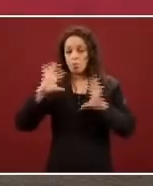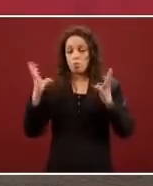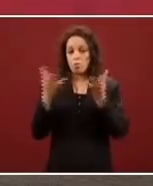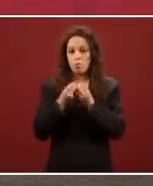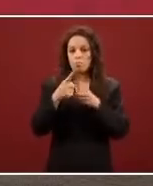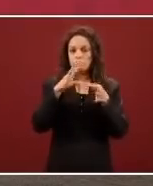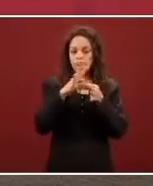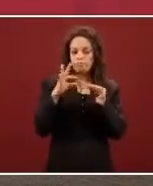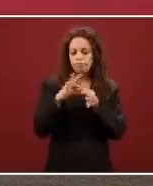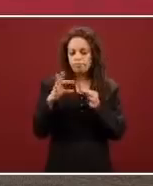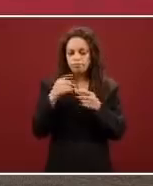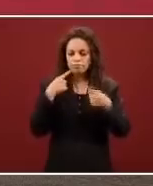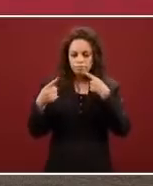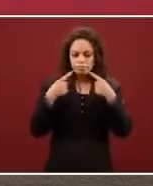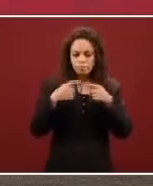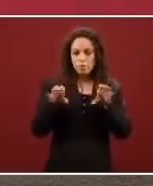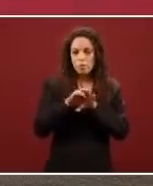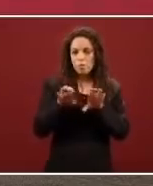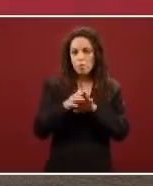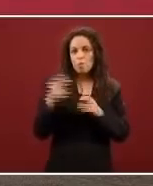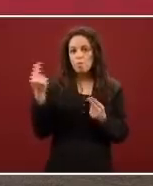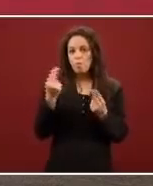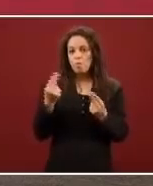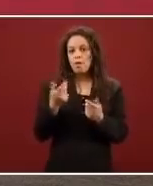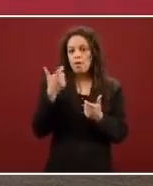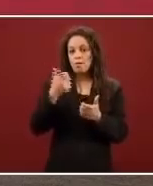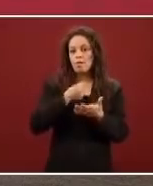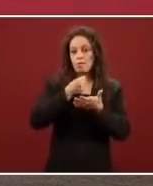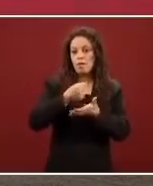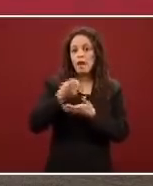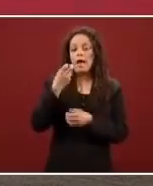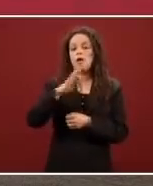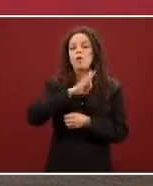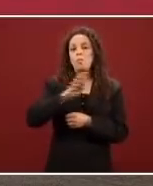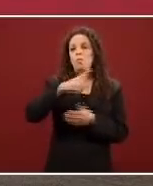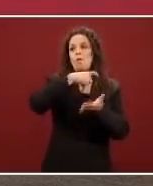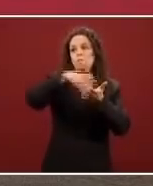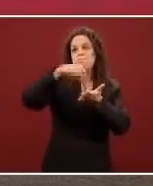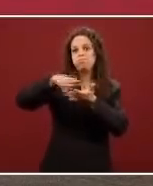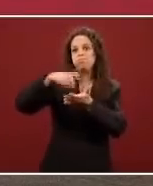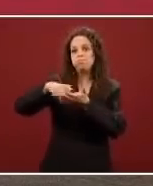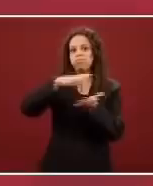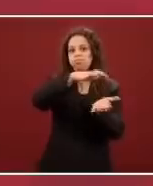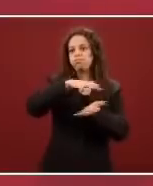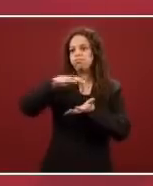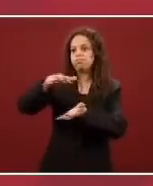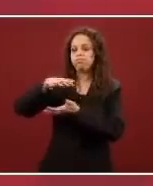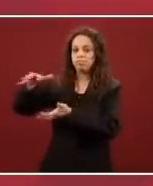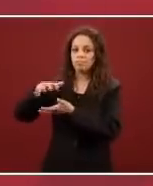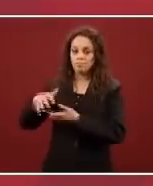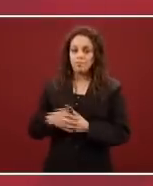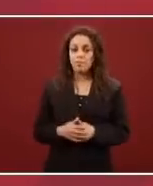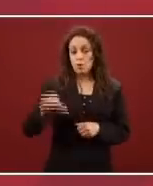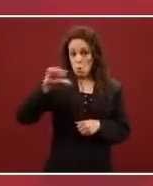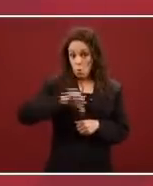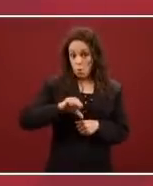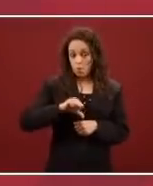las fuentes de financiamiento adecuadas con las cuales poder salir a hacer las compras. El día de hoy precisamente estuvimos en una mesa de